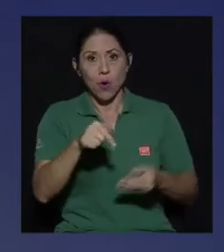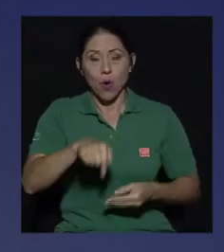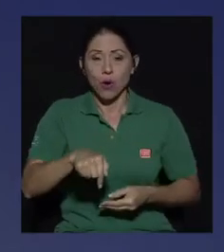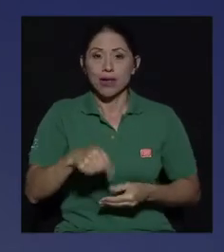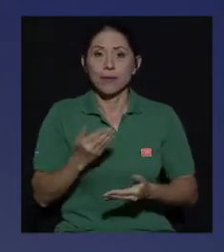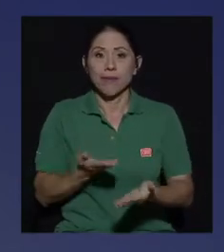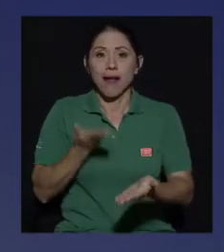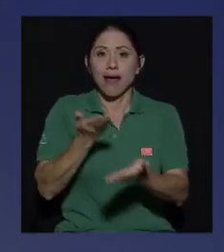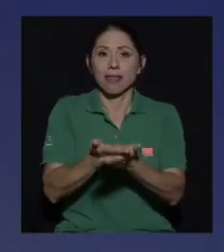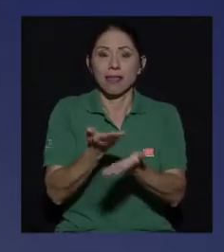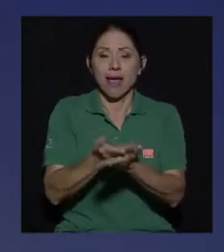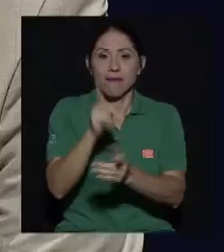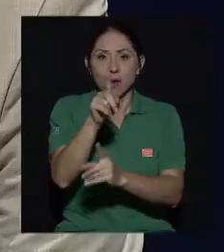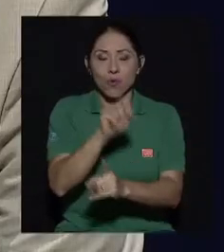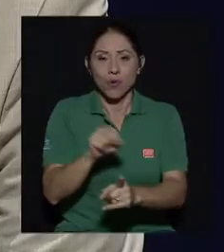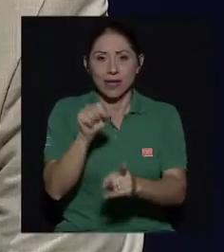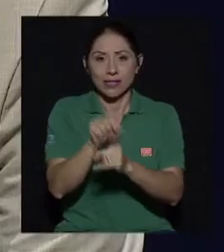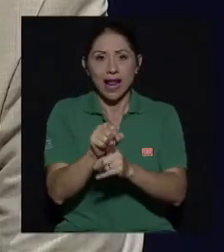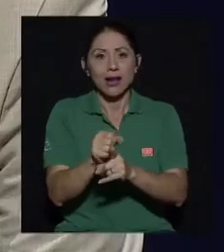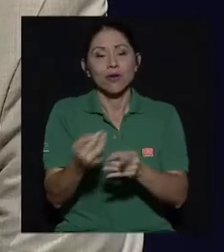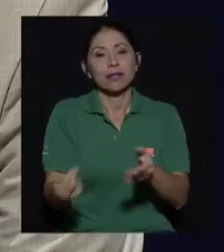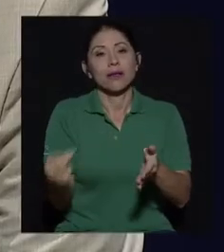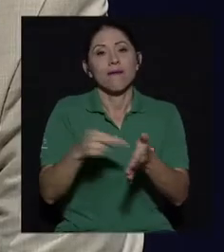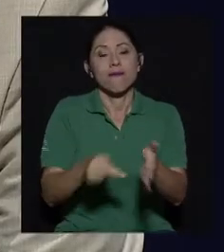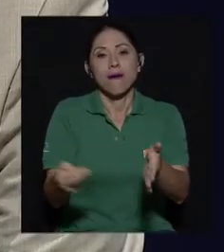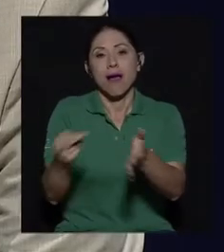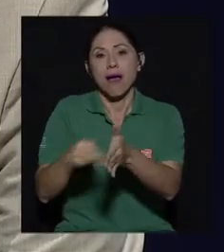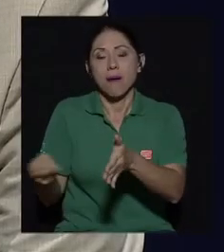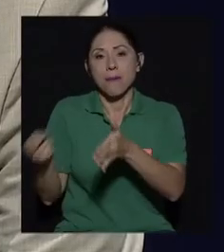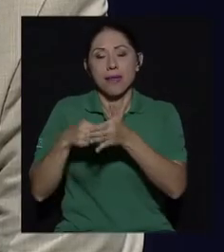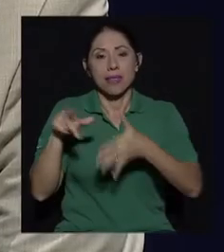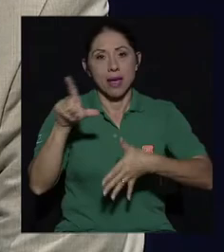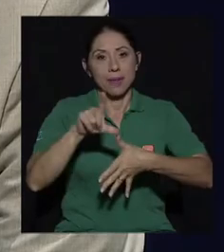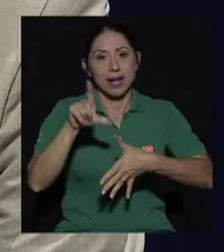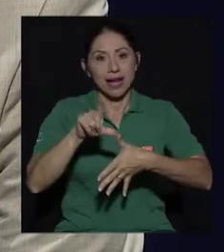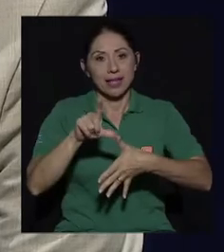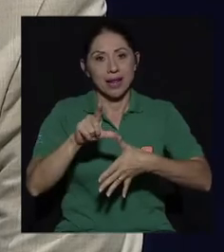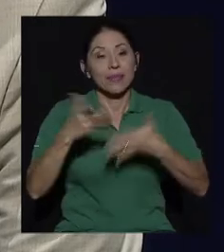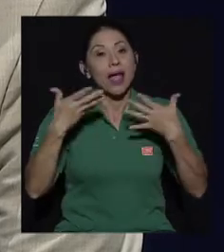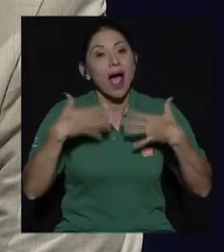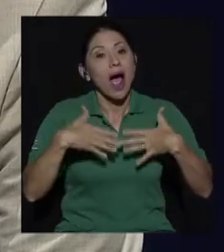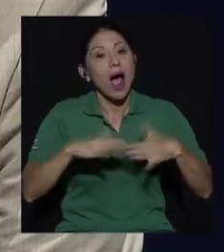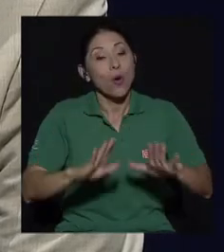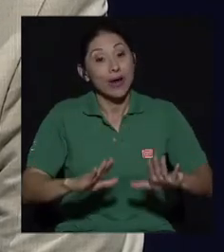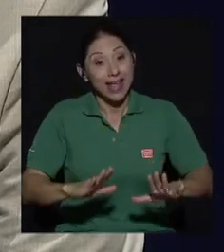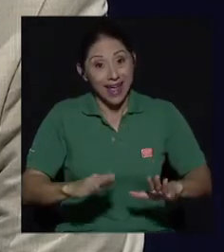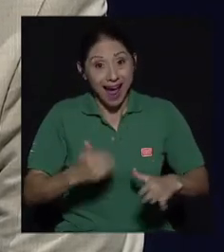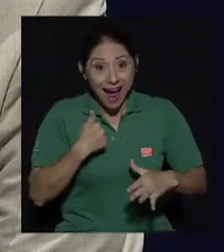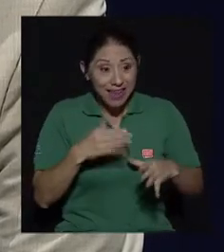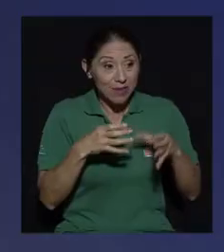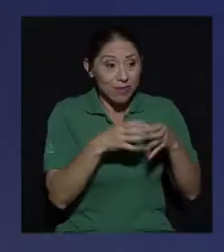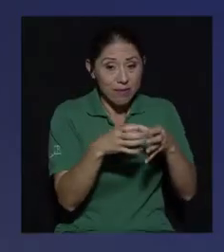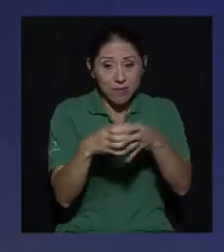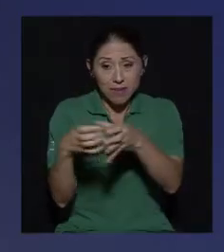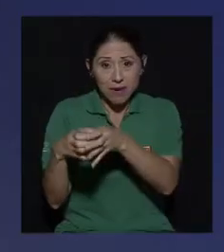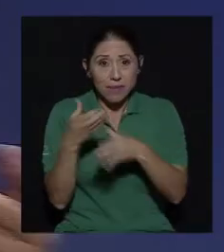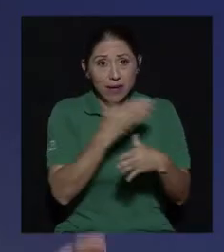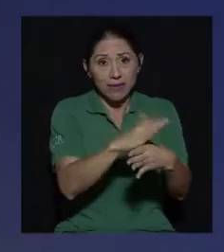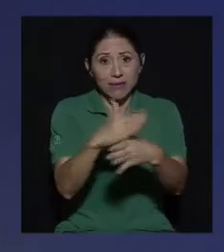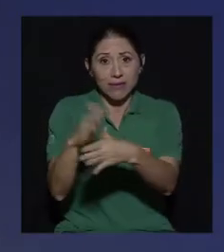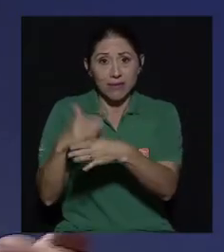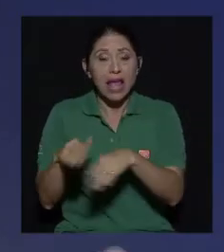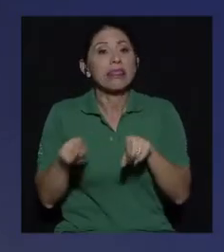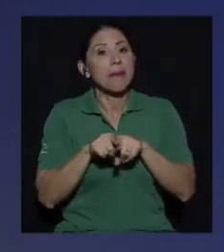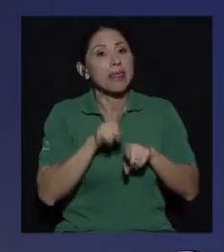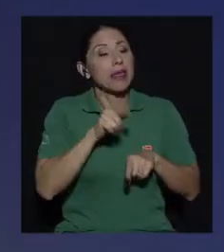víctor hoy planteaba un escenario que se repite en toda la américa latina de que aunque exista esa polarización también hay que ir a esos